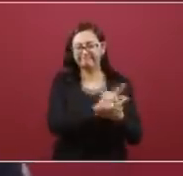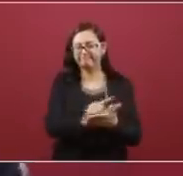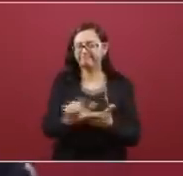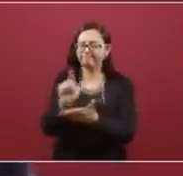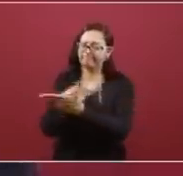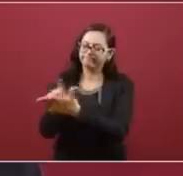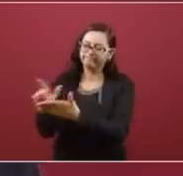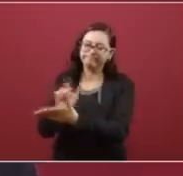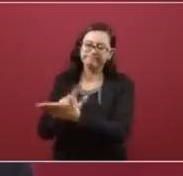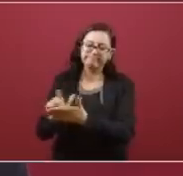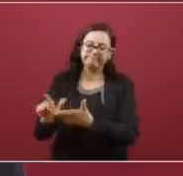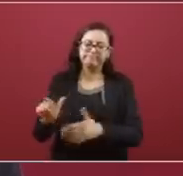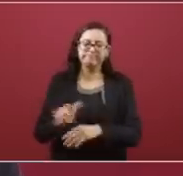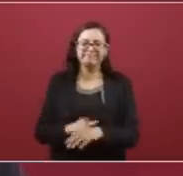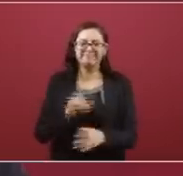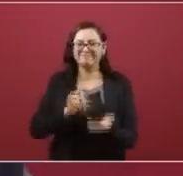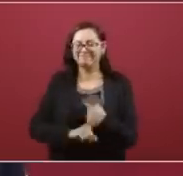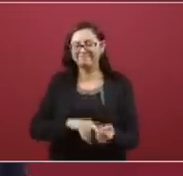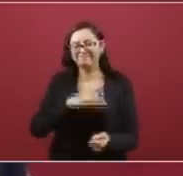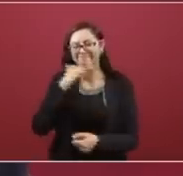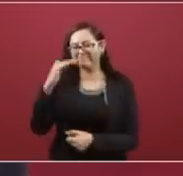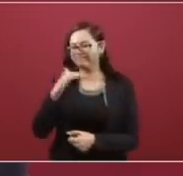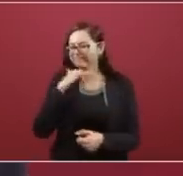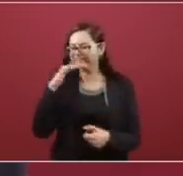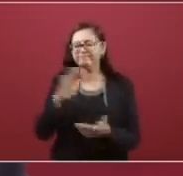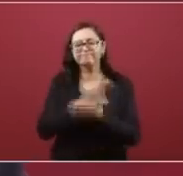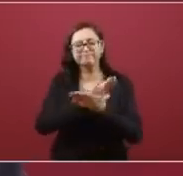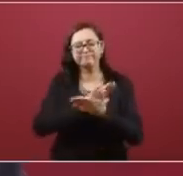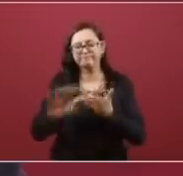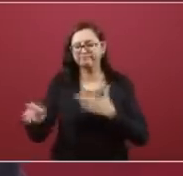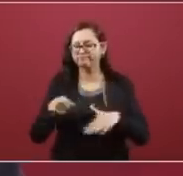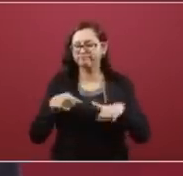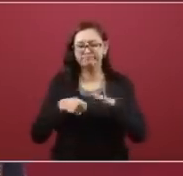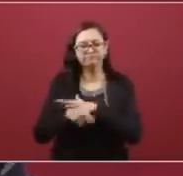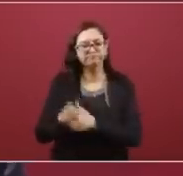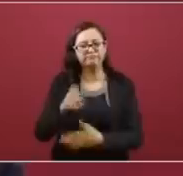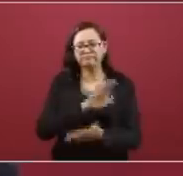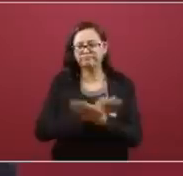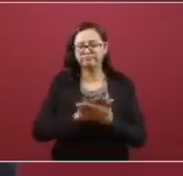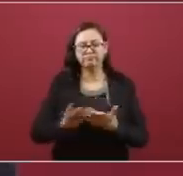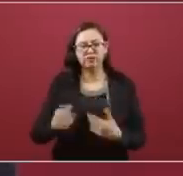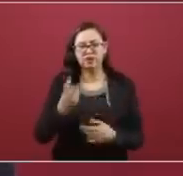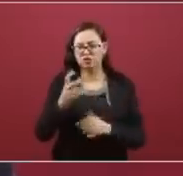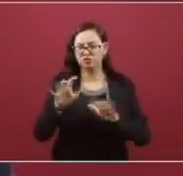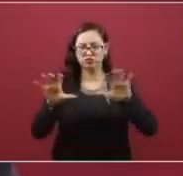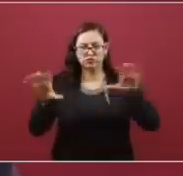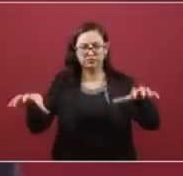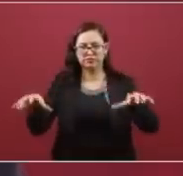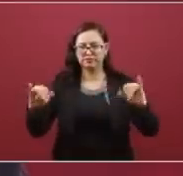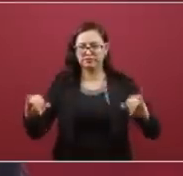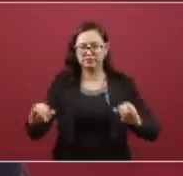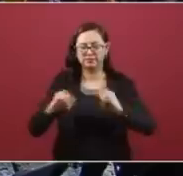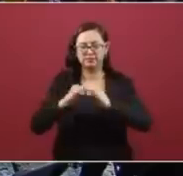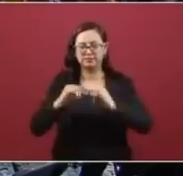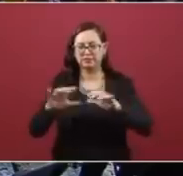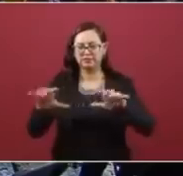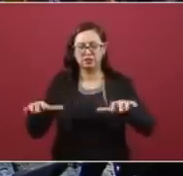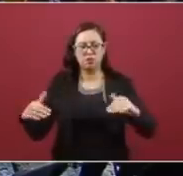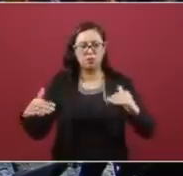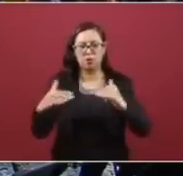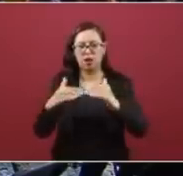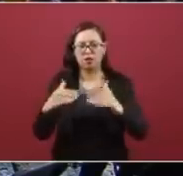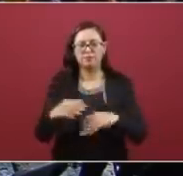De corrupción. Se va a acabar la extorsión. Las dos. Eh, hoy